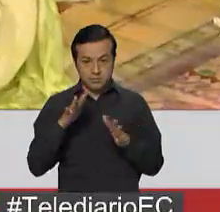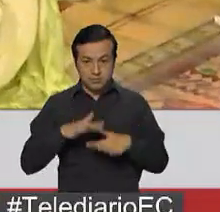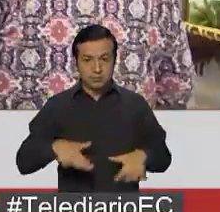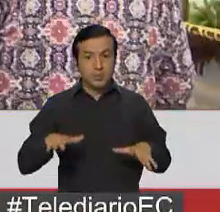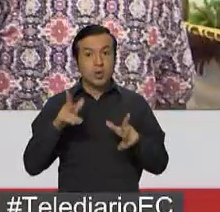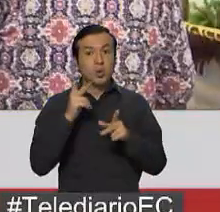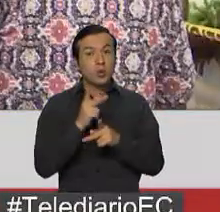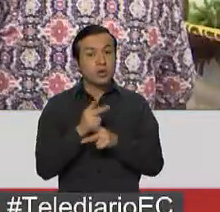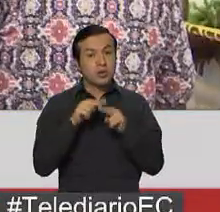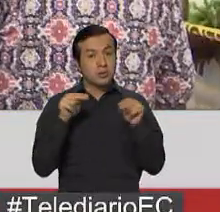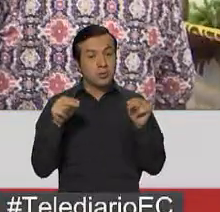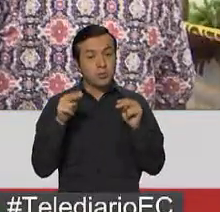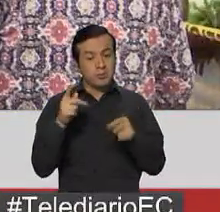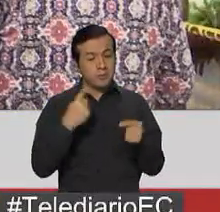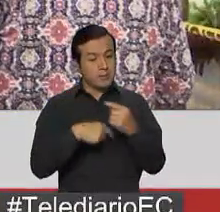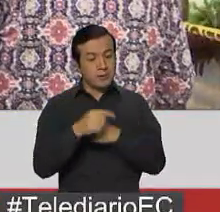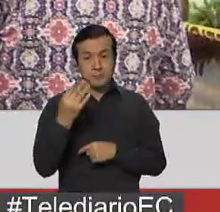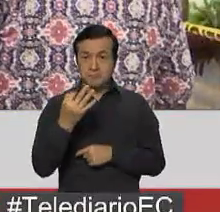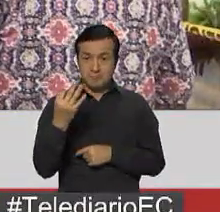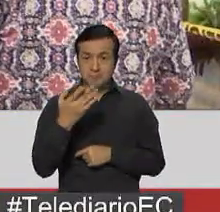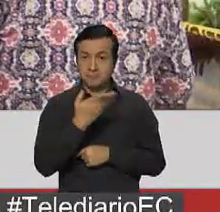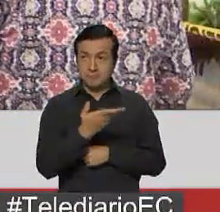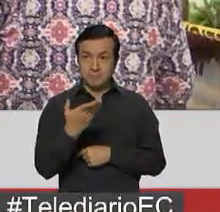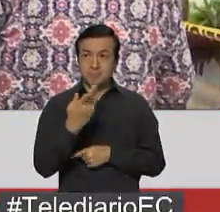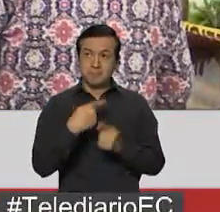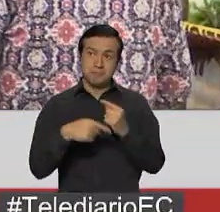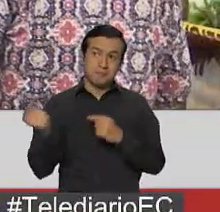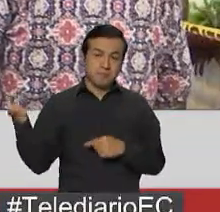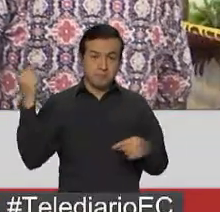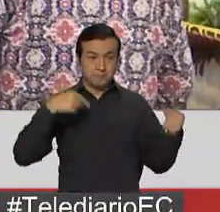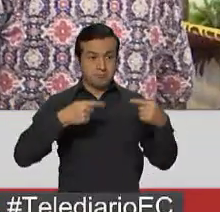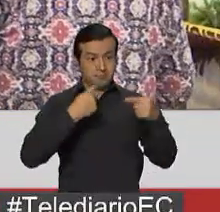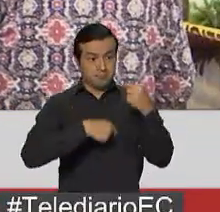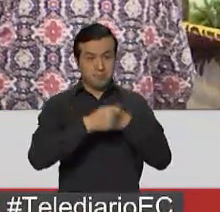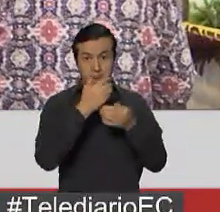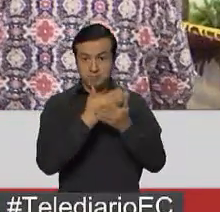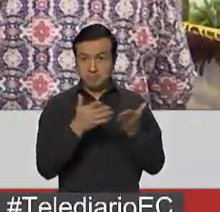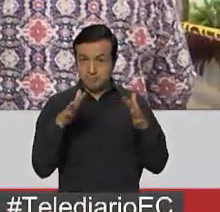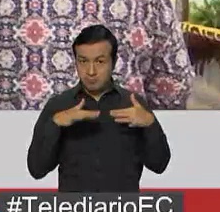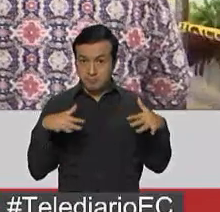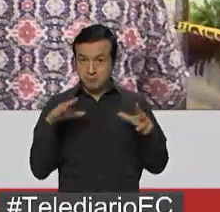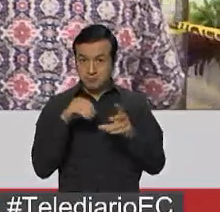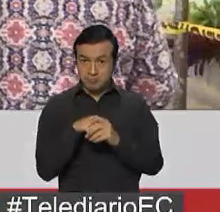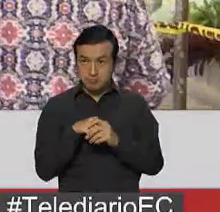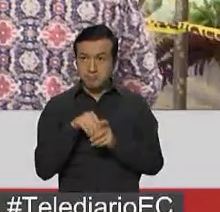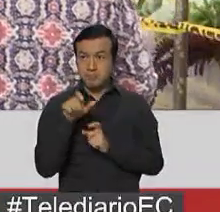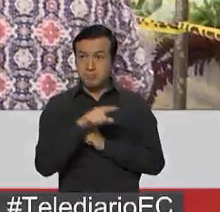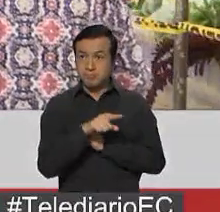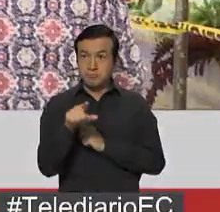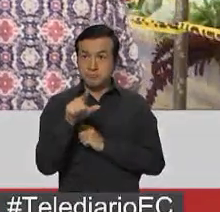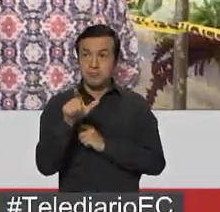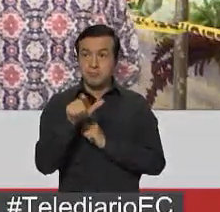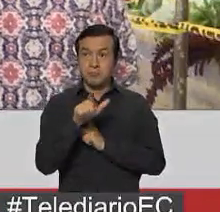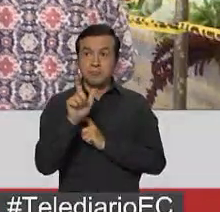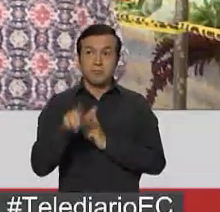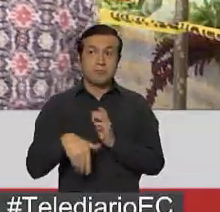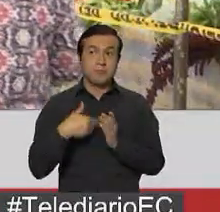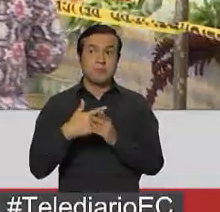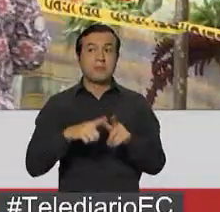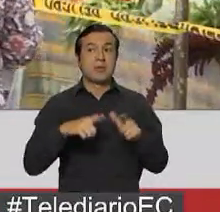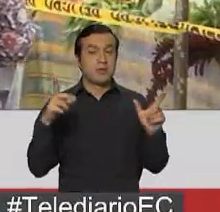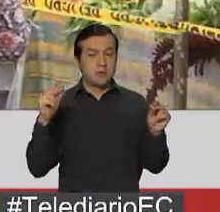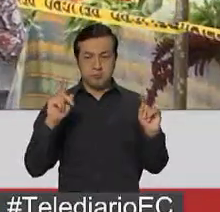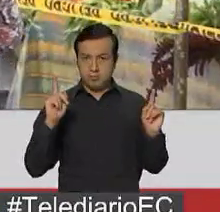ecológicas de comercio justo para que ellas también puedan venir a comercializar productos acá y poder que la gente de la ciudad no se movilizan los grandes